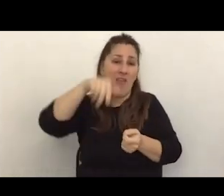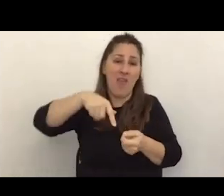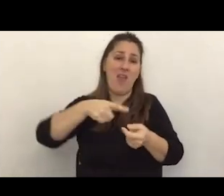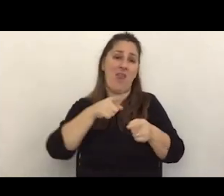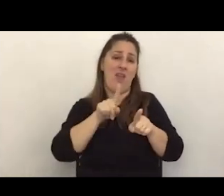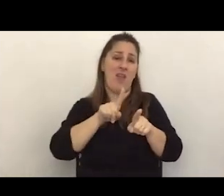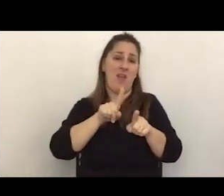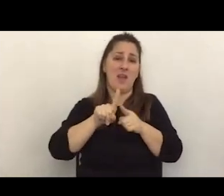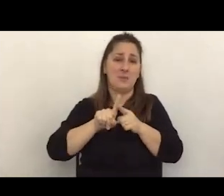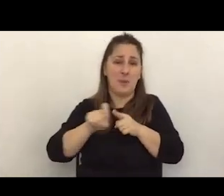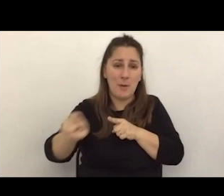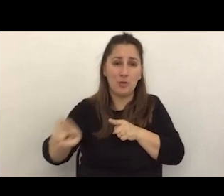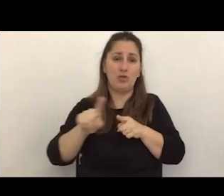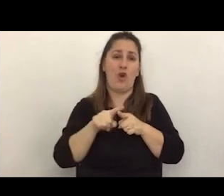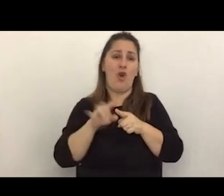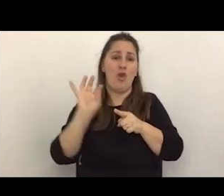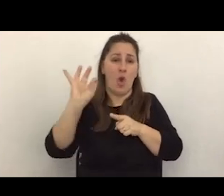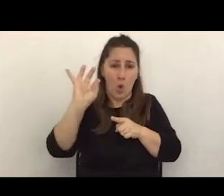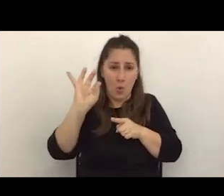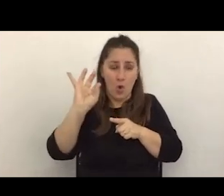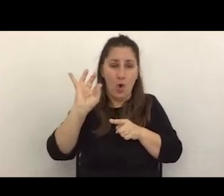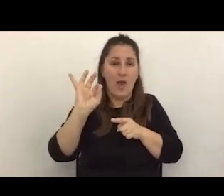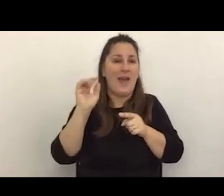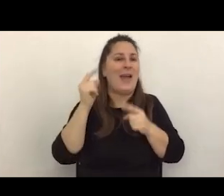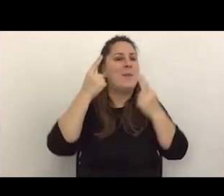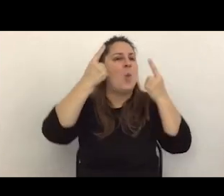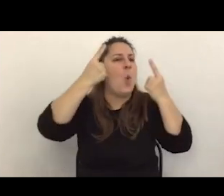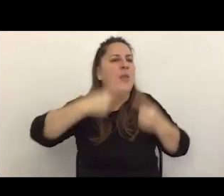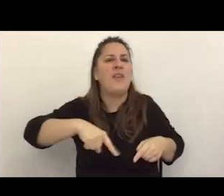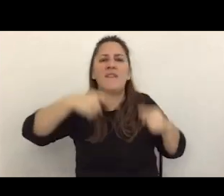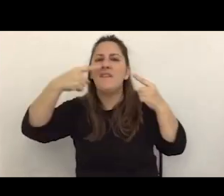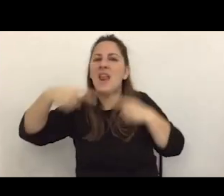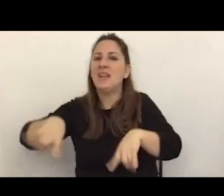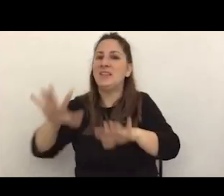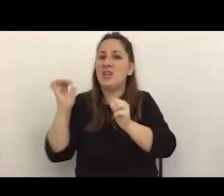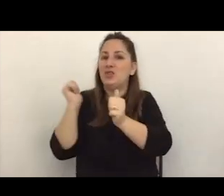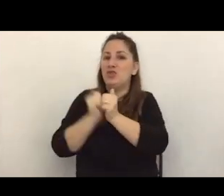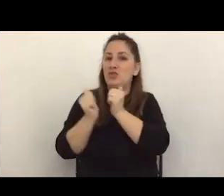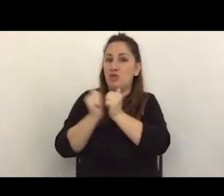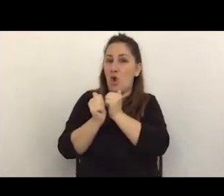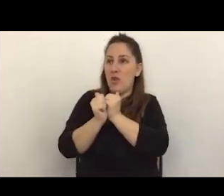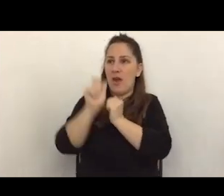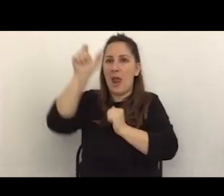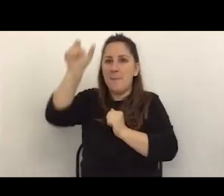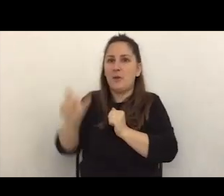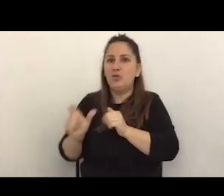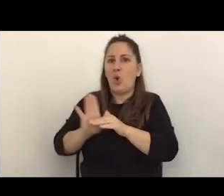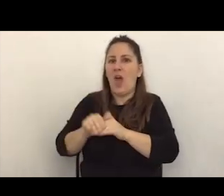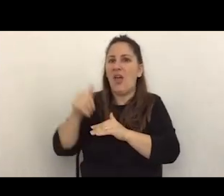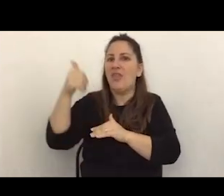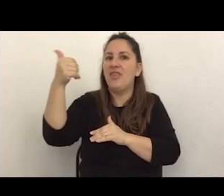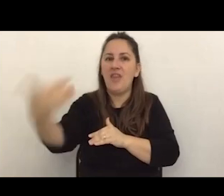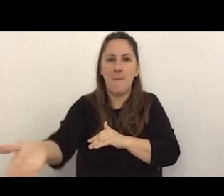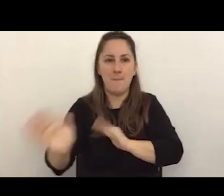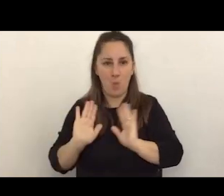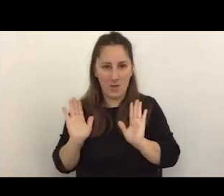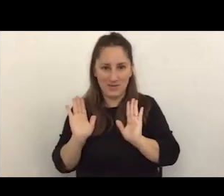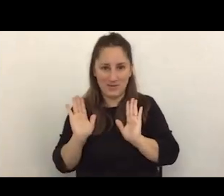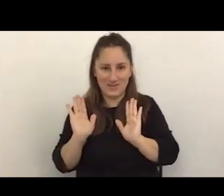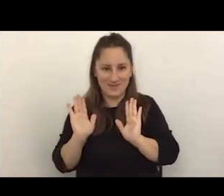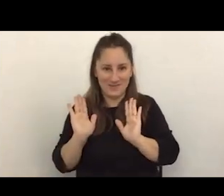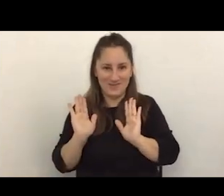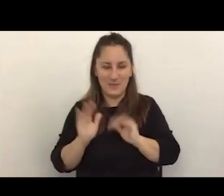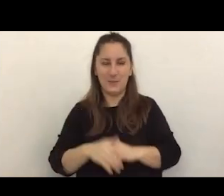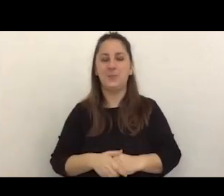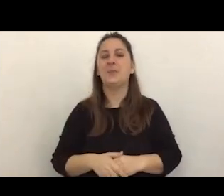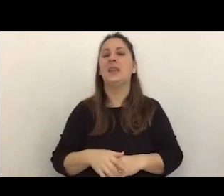que no tiene nada que ver con la historia de vida posterior de esa persona. ¿Se entiende? Es decir,